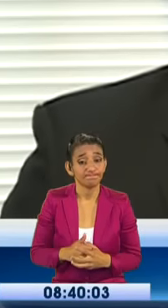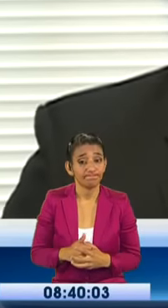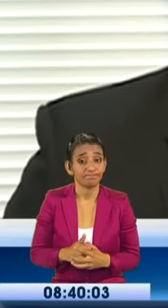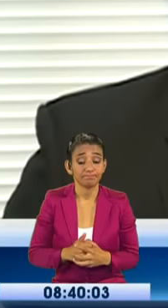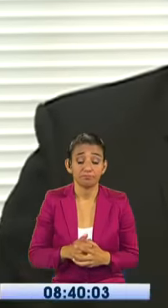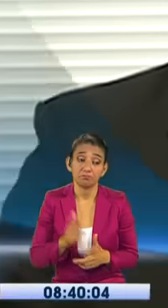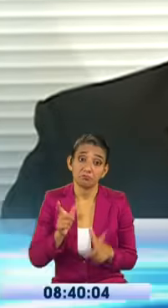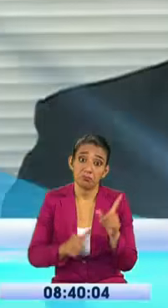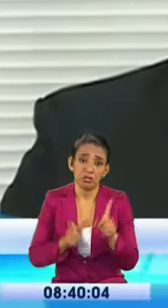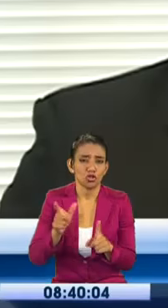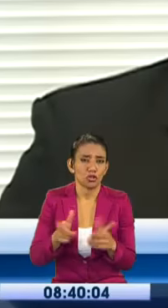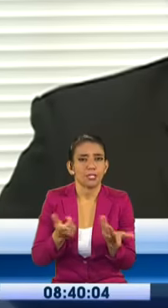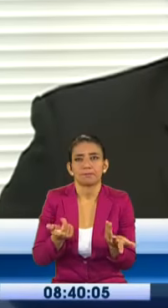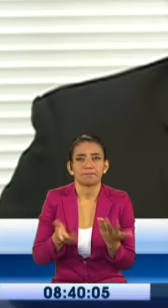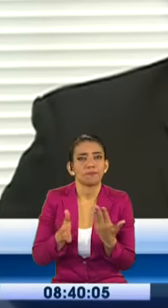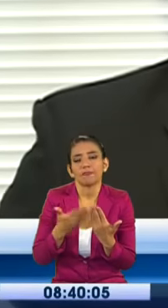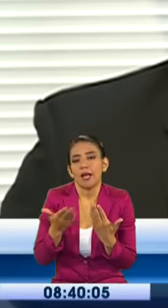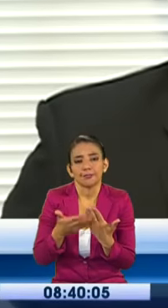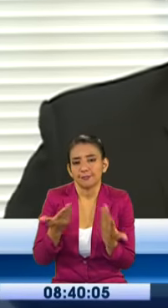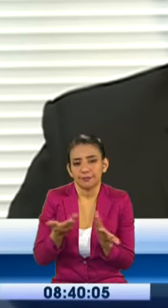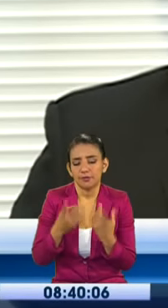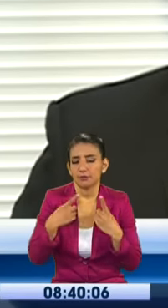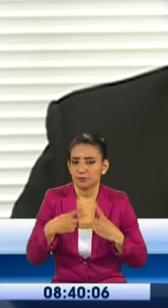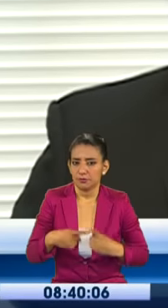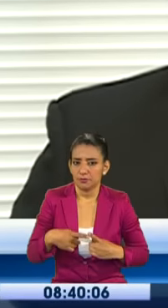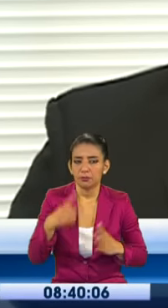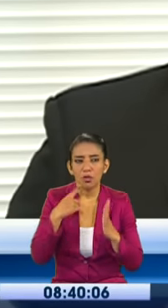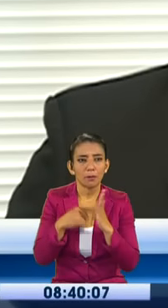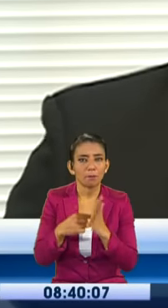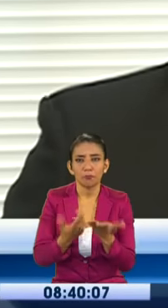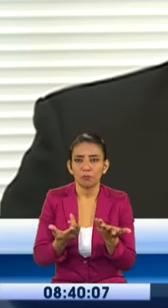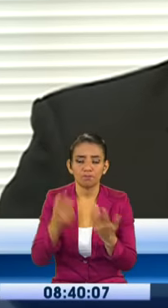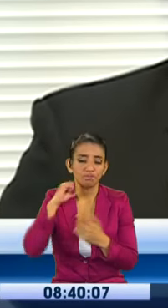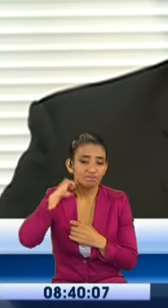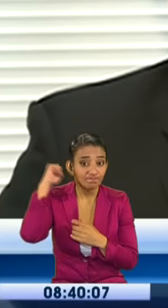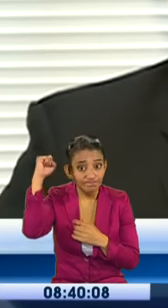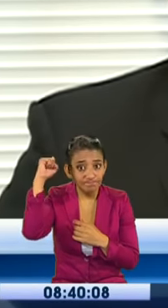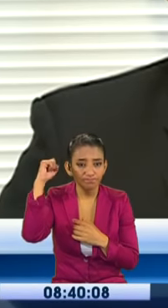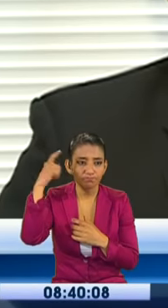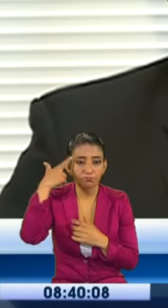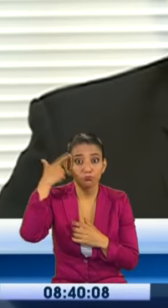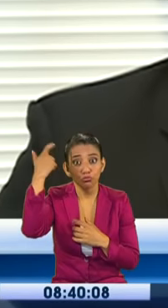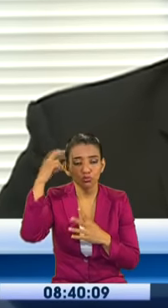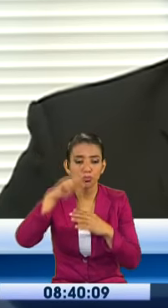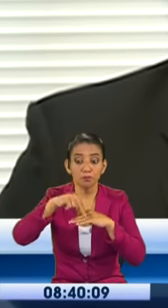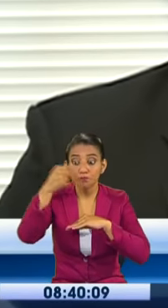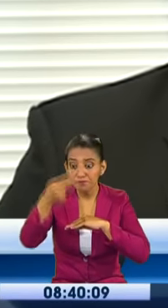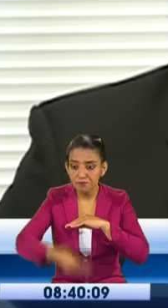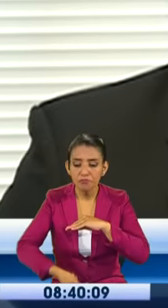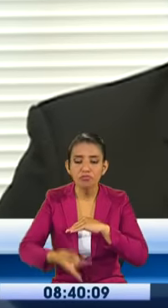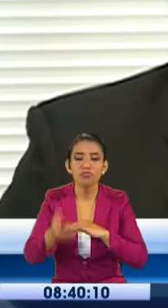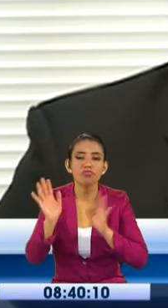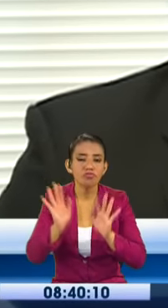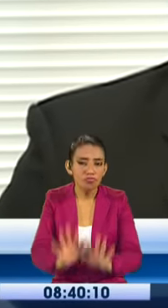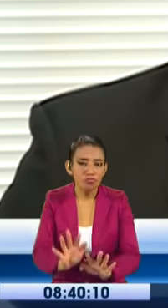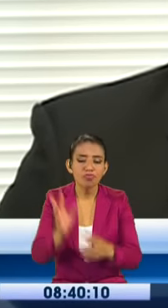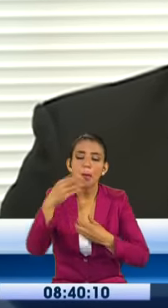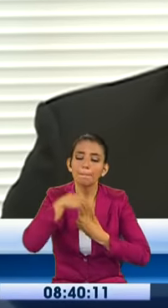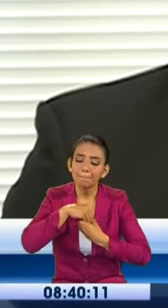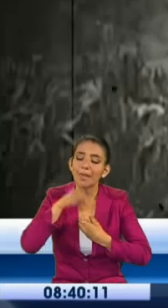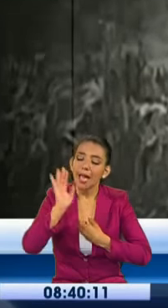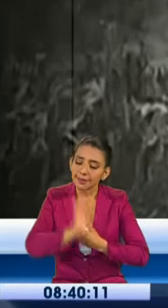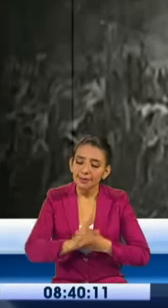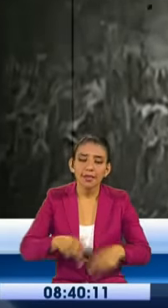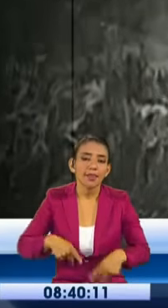una vulnerabilidad con respecto al suicidio también tienen eso, es algo que viene de adentro de ellas, de su